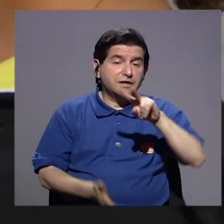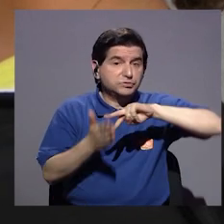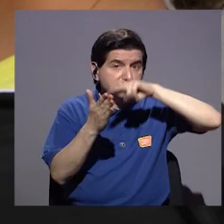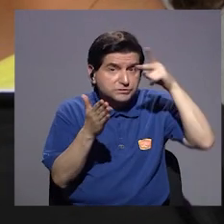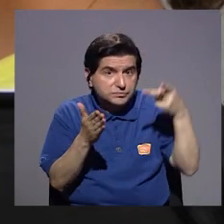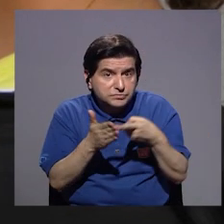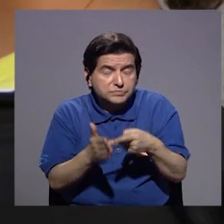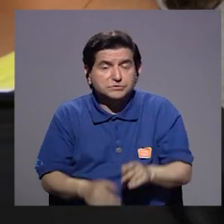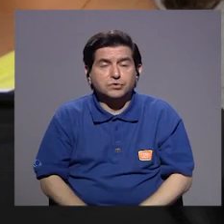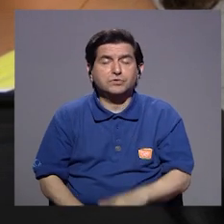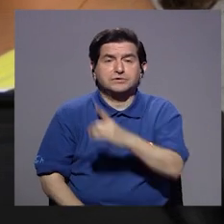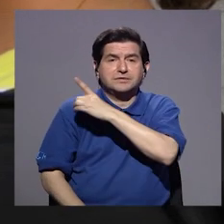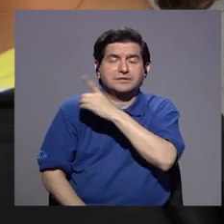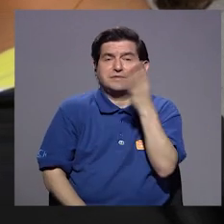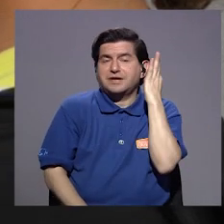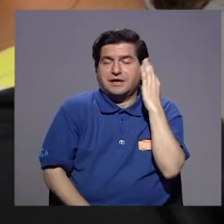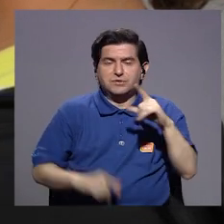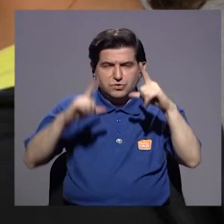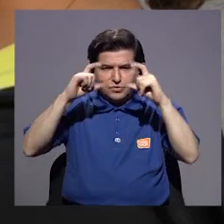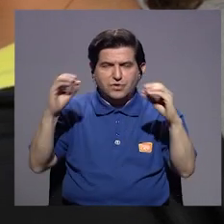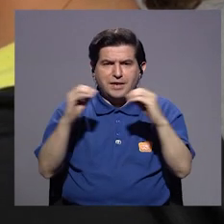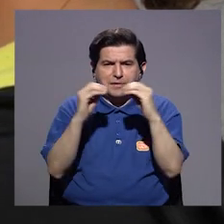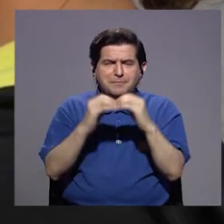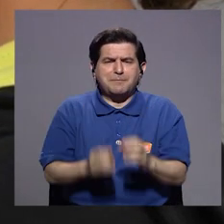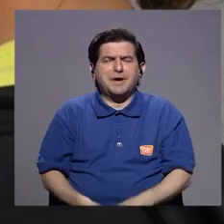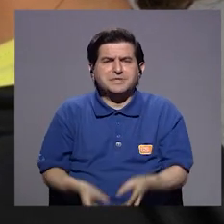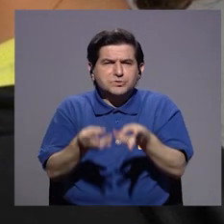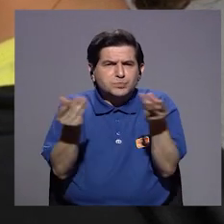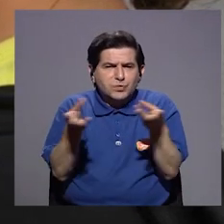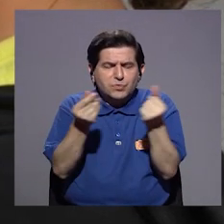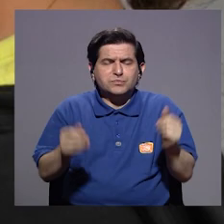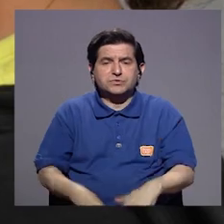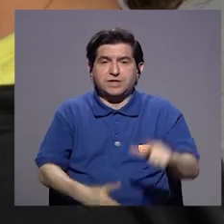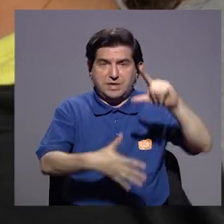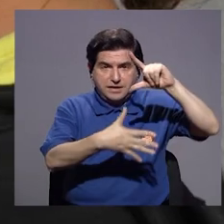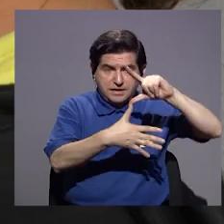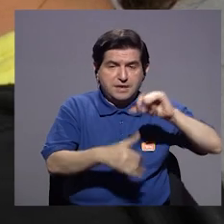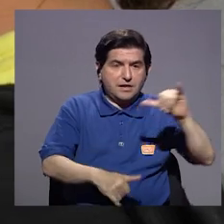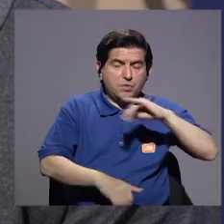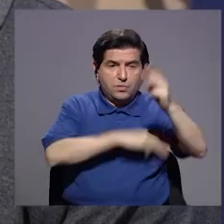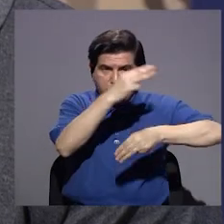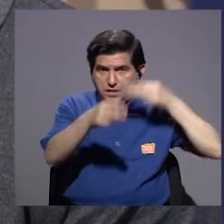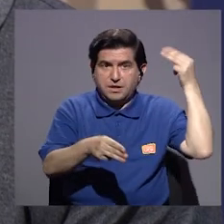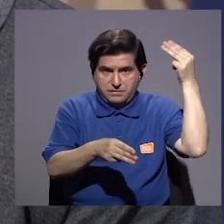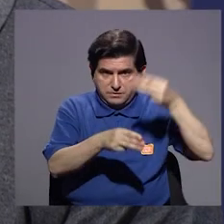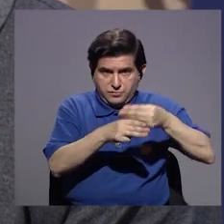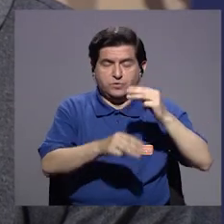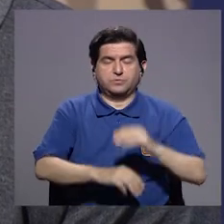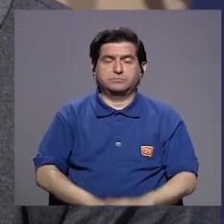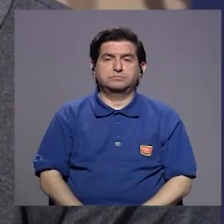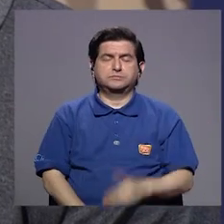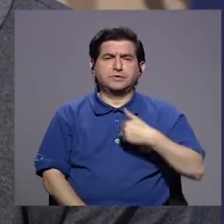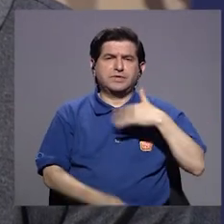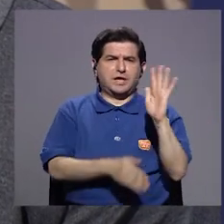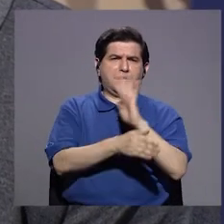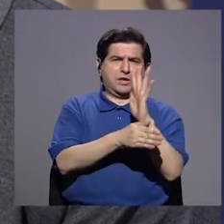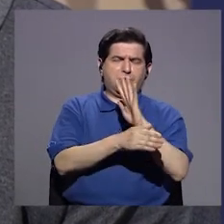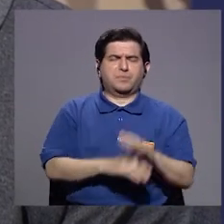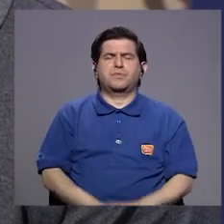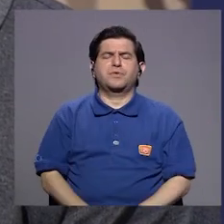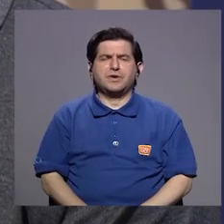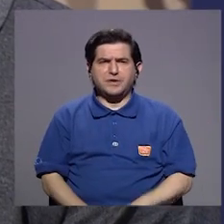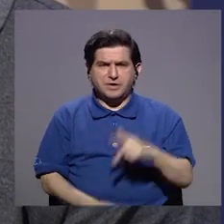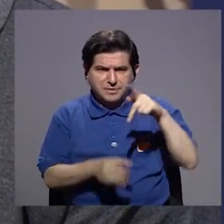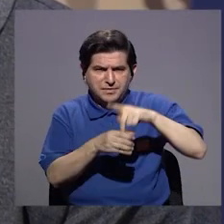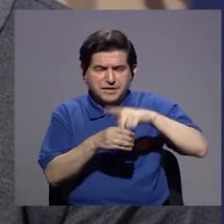convierte en una de las directoras de foto más prolíficas, no solo de América Latina, sino del mundo. Y tiene películas fotografiadas